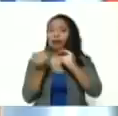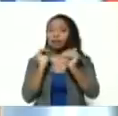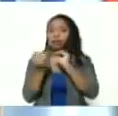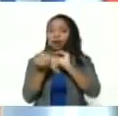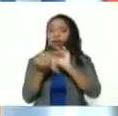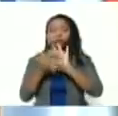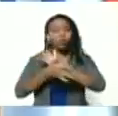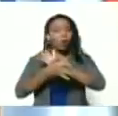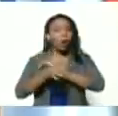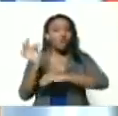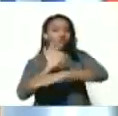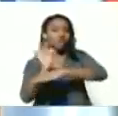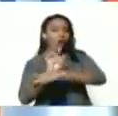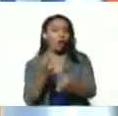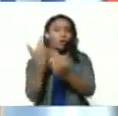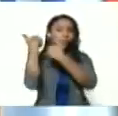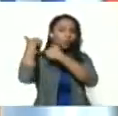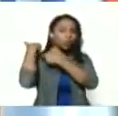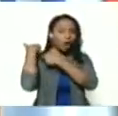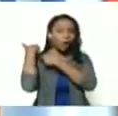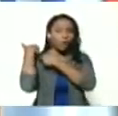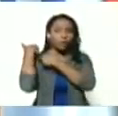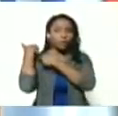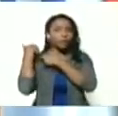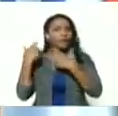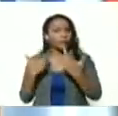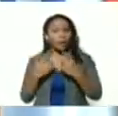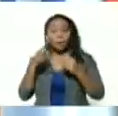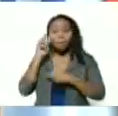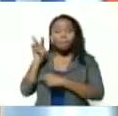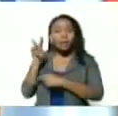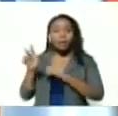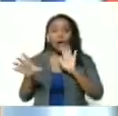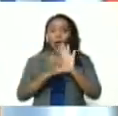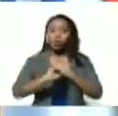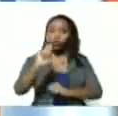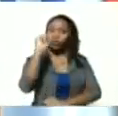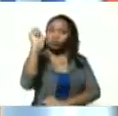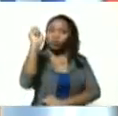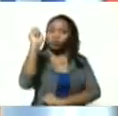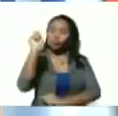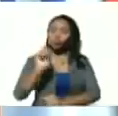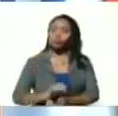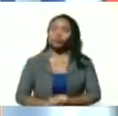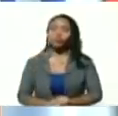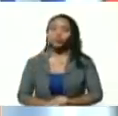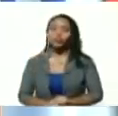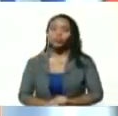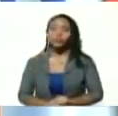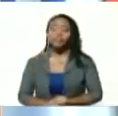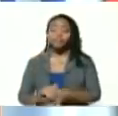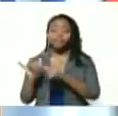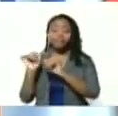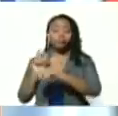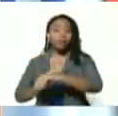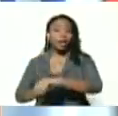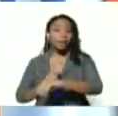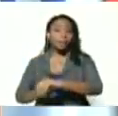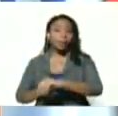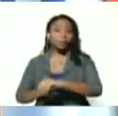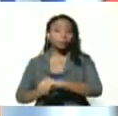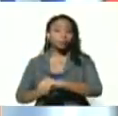de un funcionario encargado de velar por la Constitución. Y al mismo tiempo, bueno,